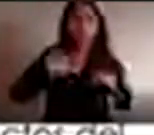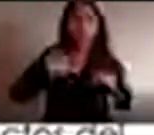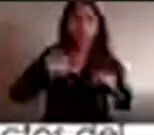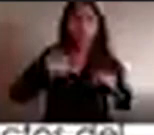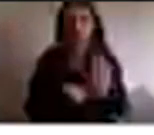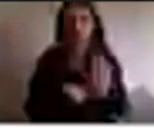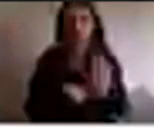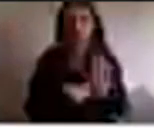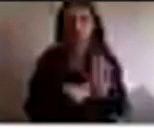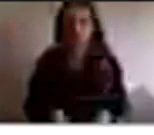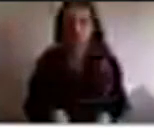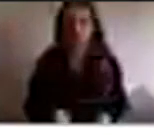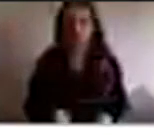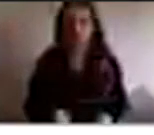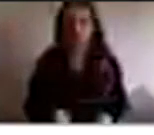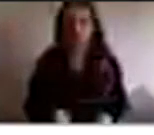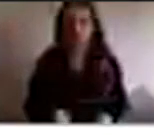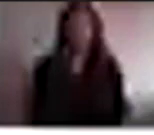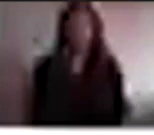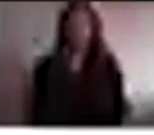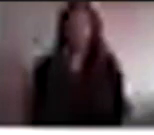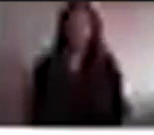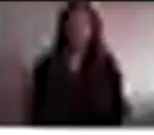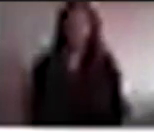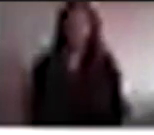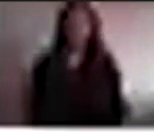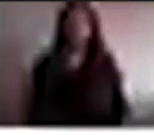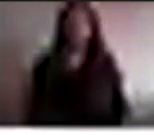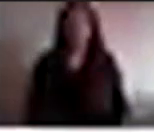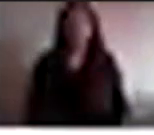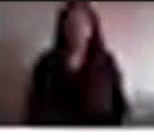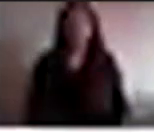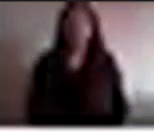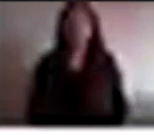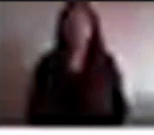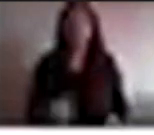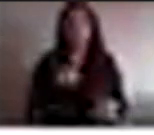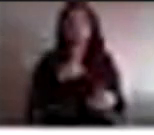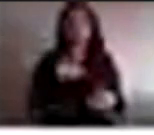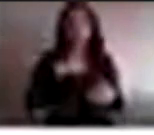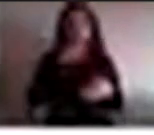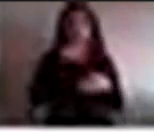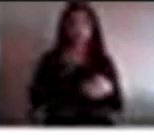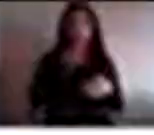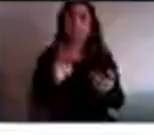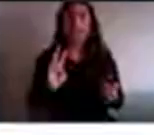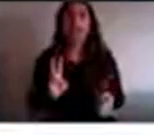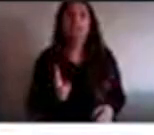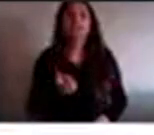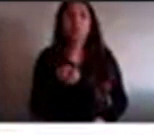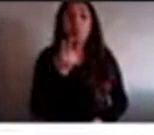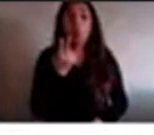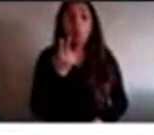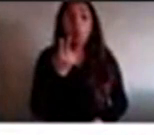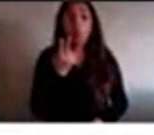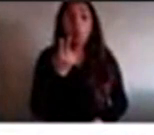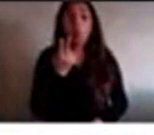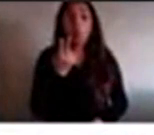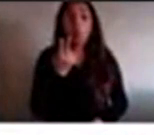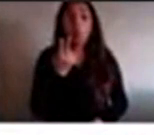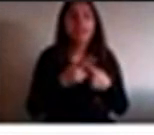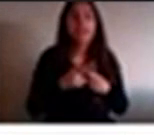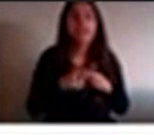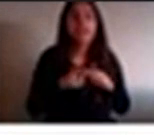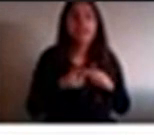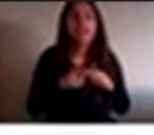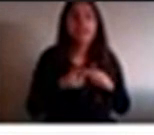Siguiente diapositiva, por favor. Y ahora quiero pasar a la segunda herramienta aplicada por el Ministerio del Trabajo, que